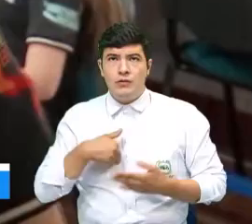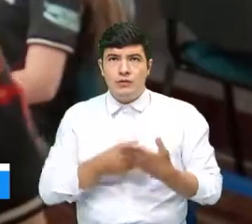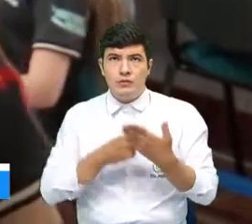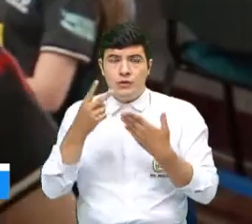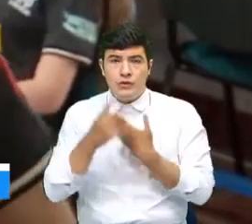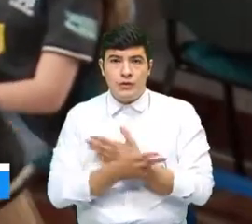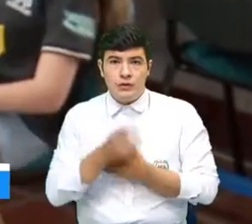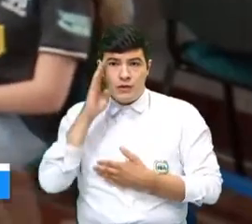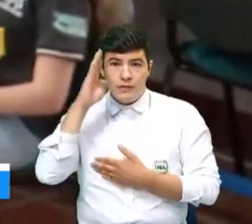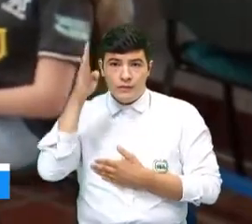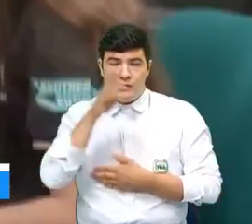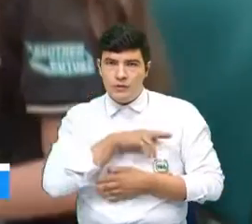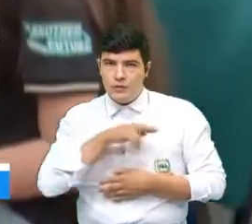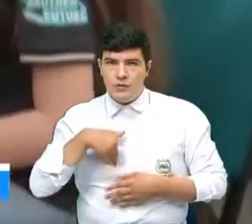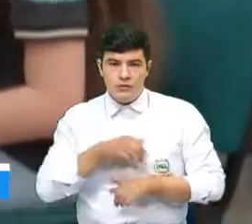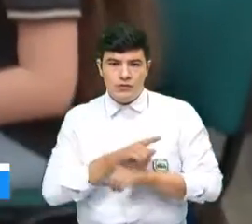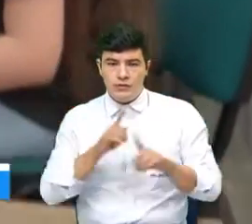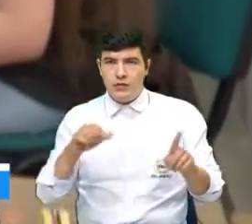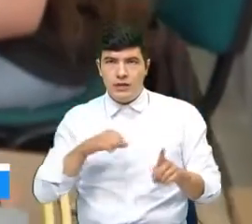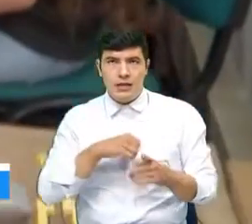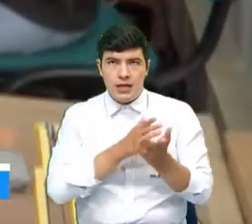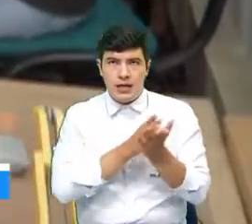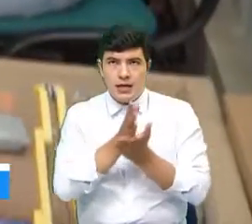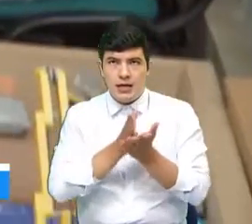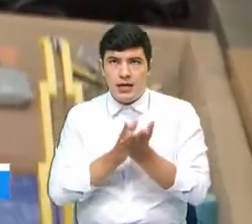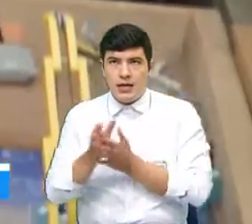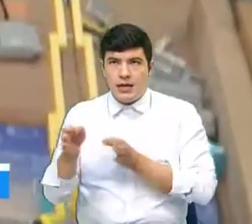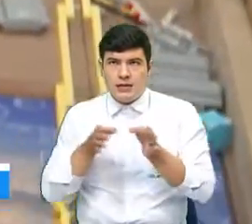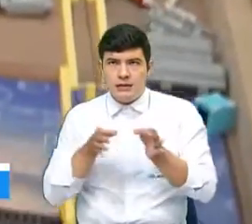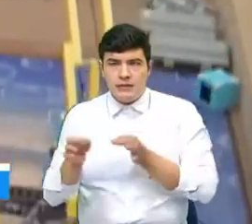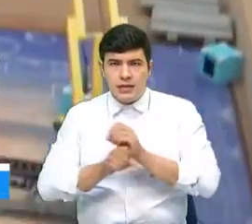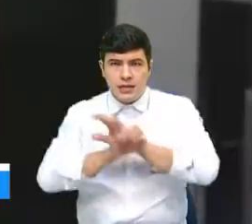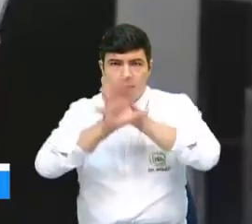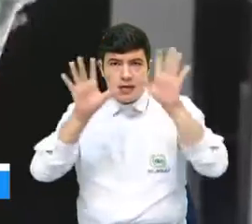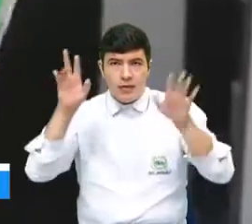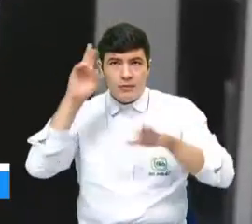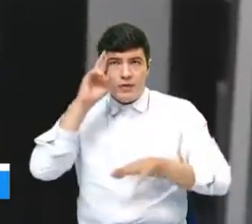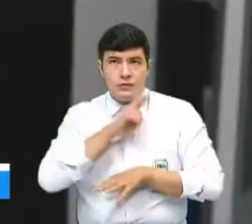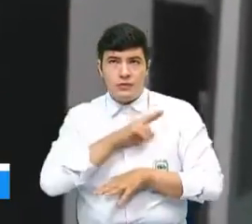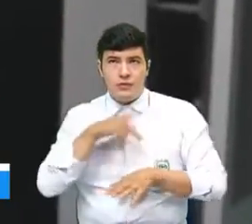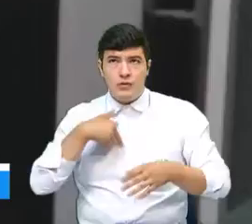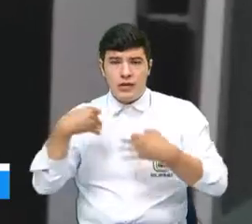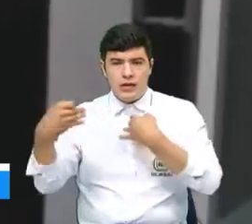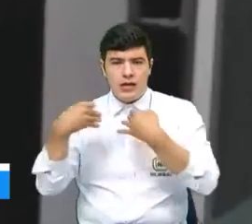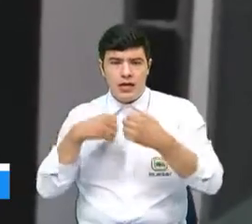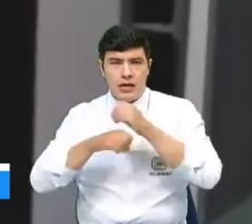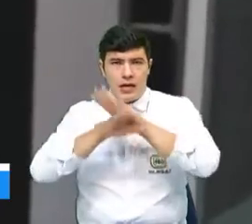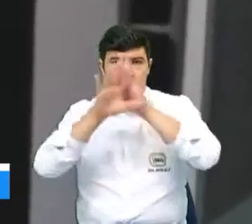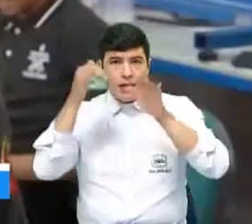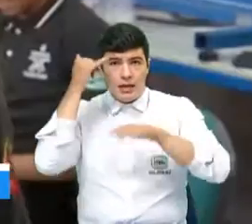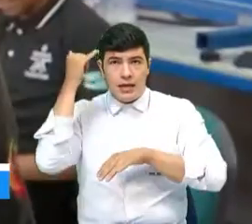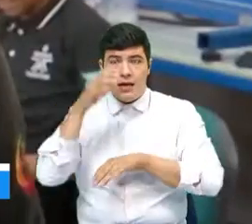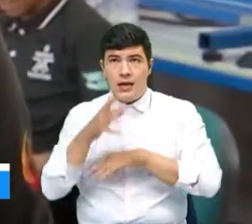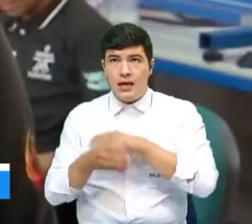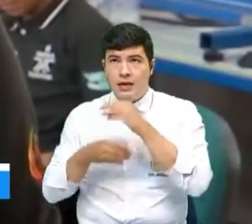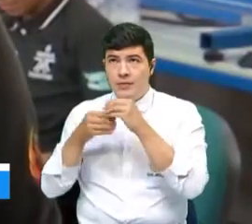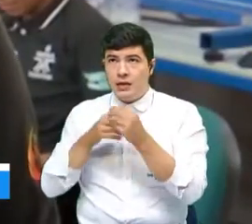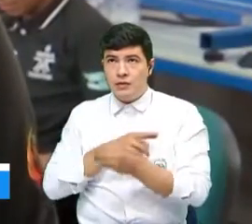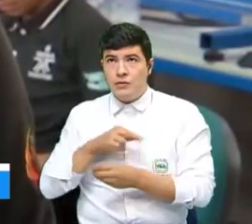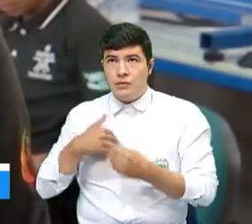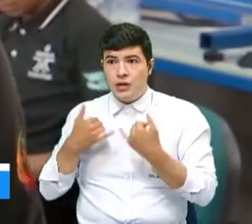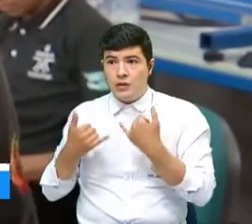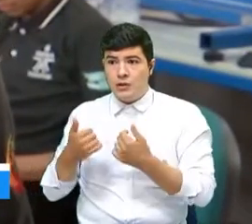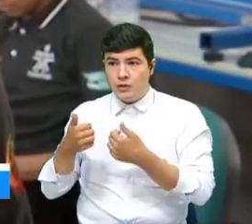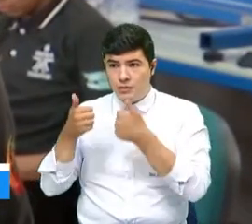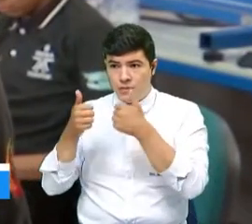futuro no tenemos una carrera en sí clara entonces eso nos ayuda a cómo crear un poco las ciudades que queremos para nosotros aparte traer un